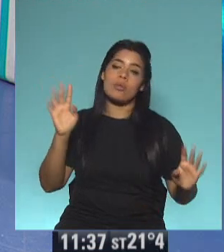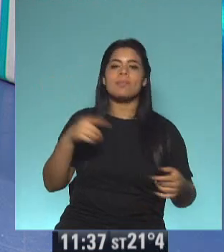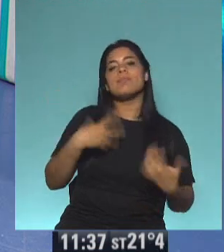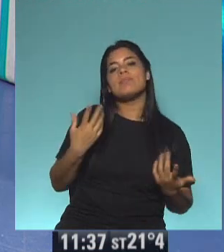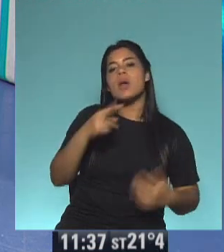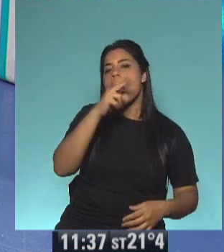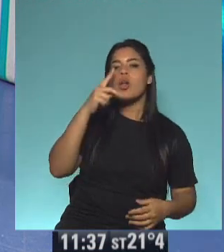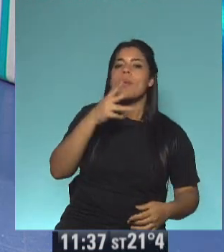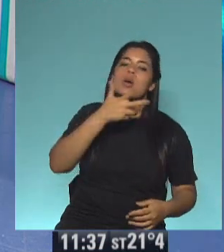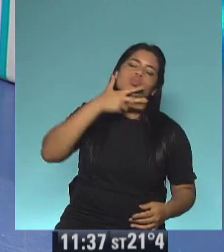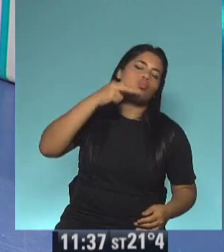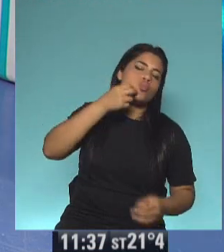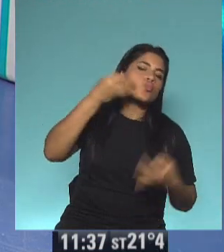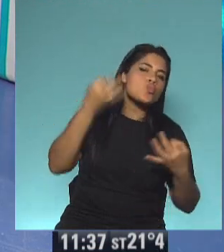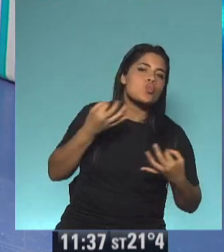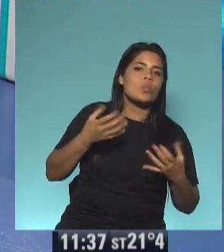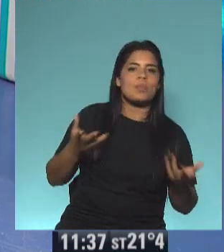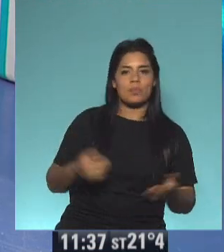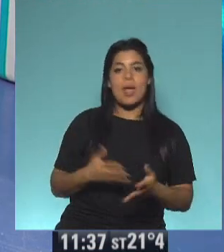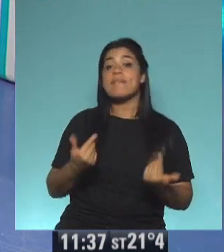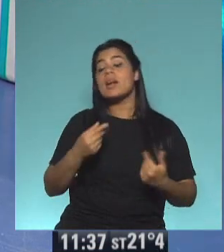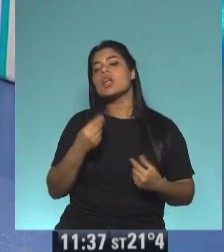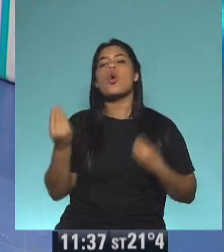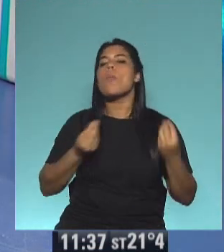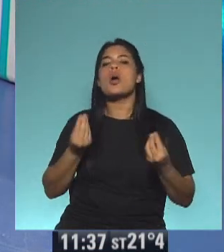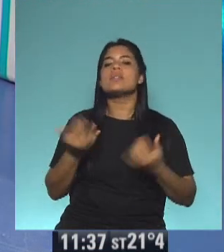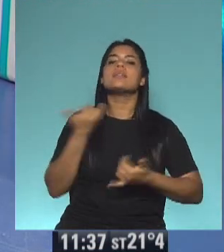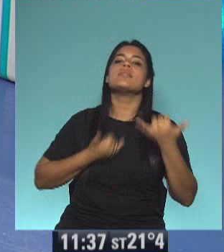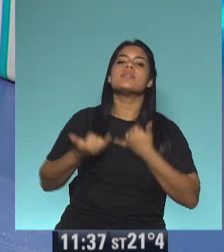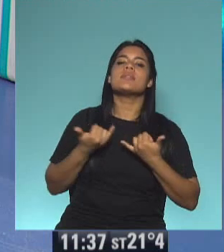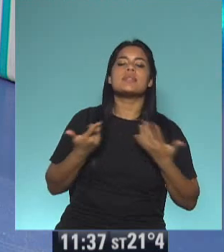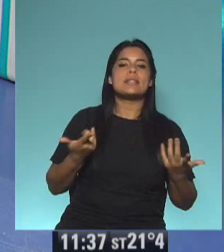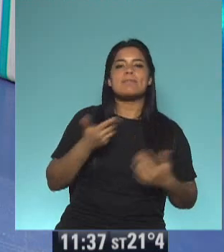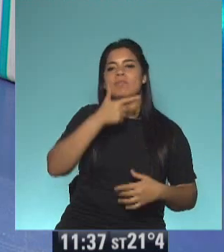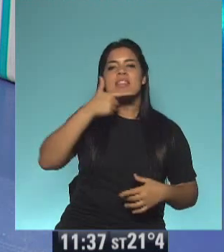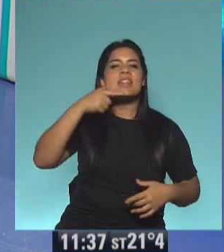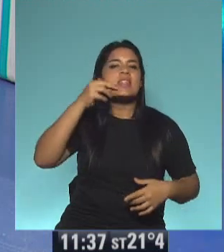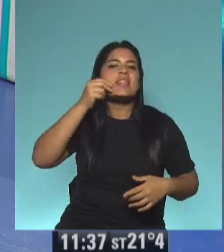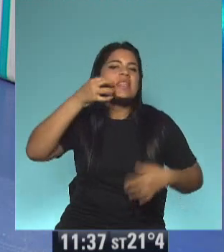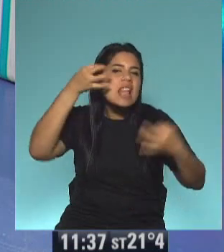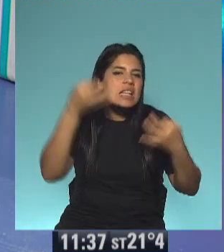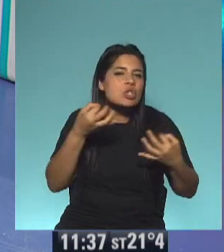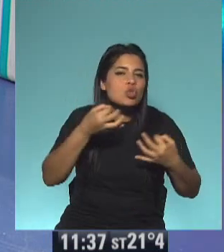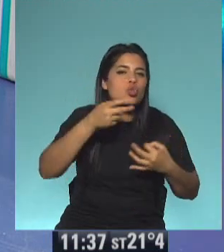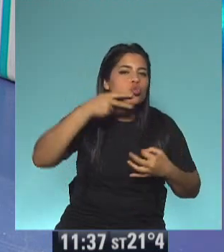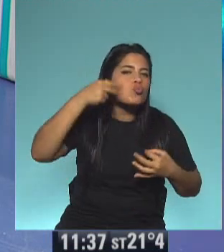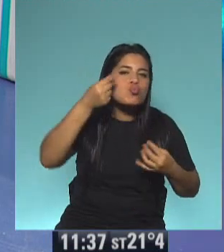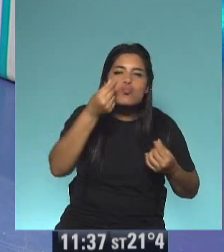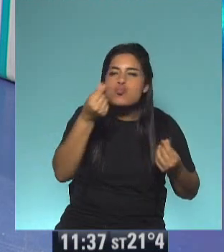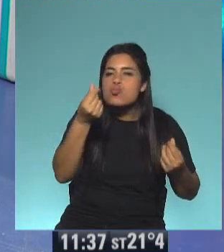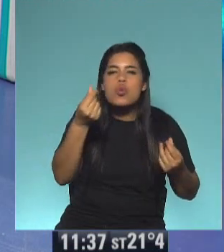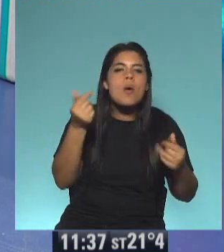aroma delicioso. Uh-huh. Delicioso. ¿Y cómo es? Es delicioso como... Es